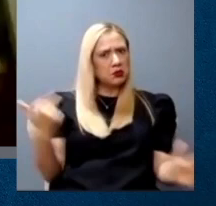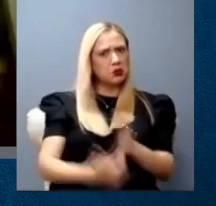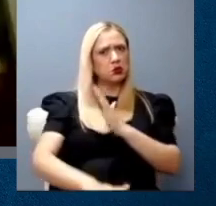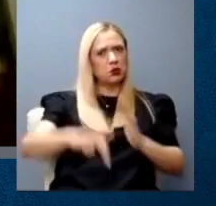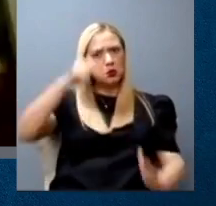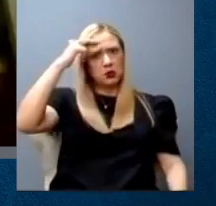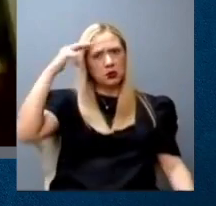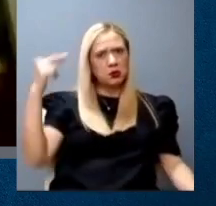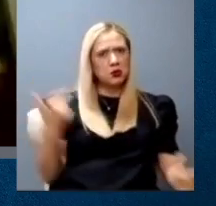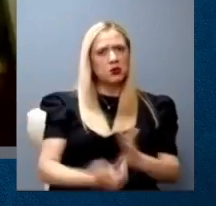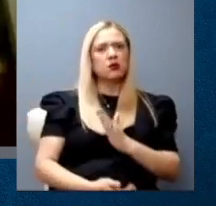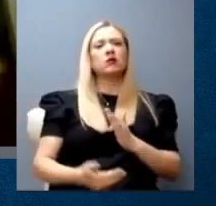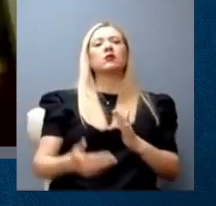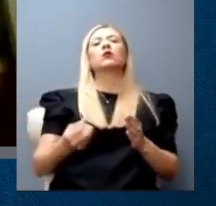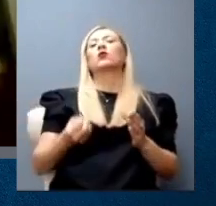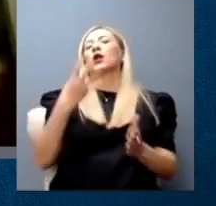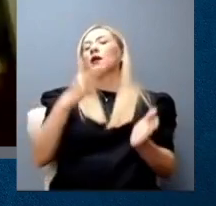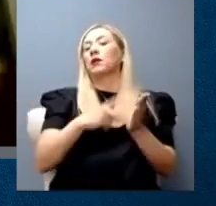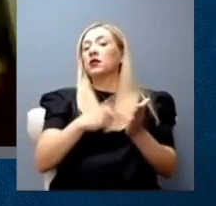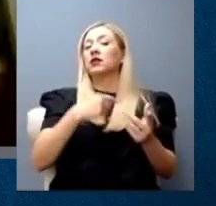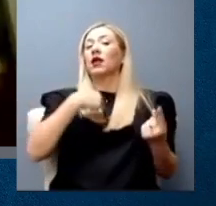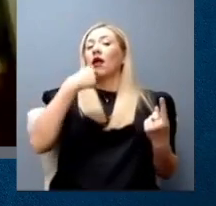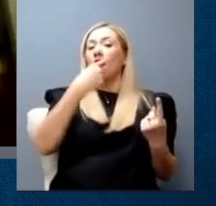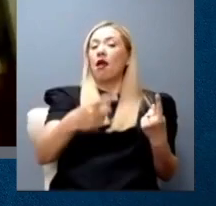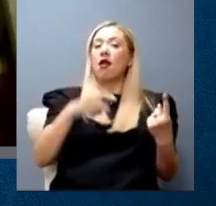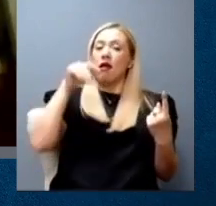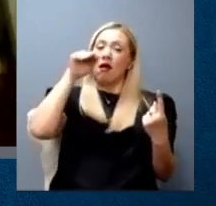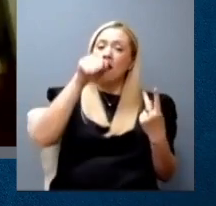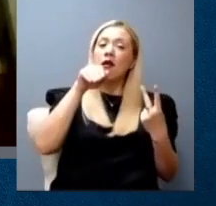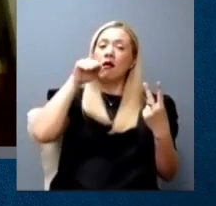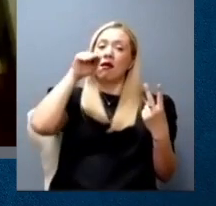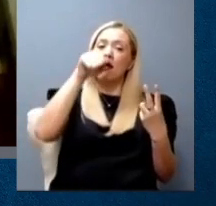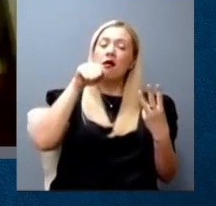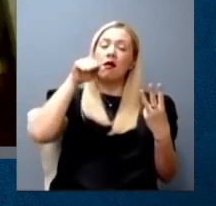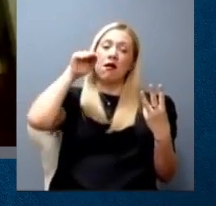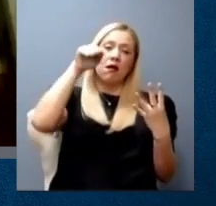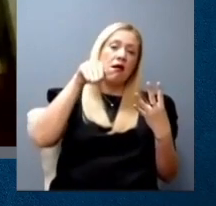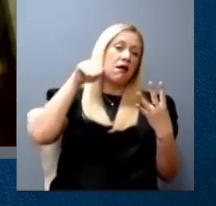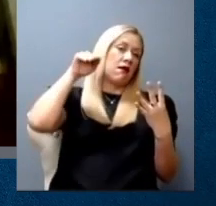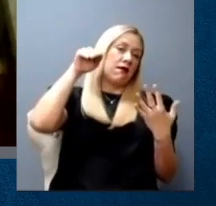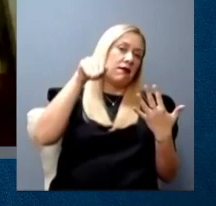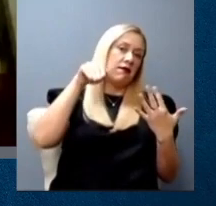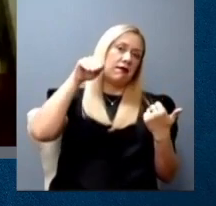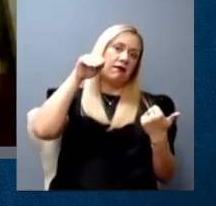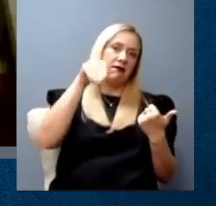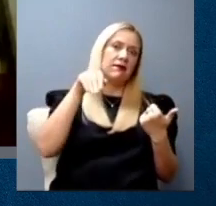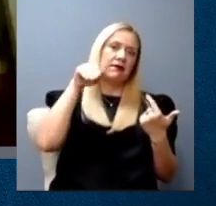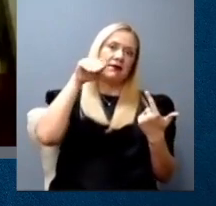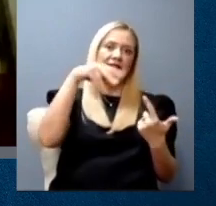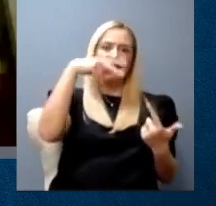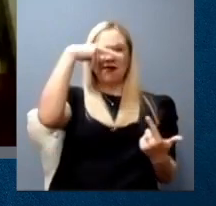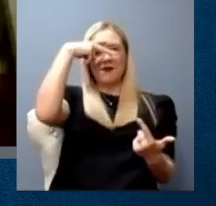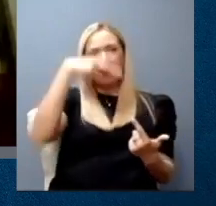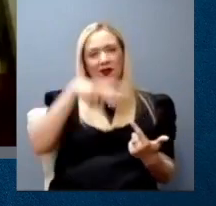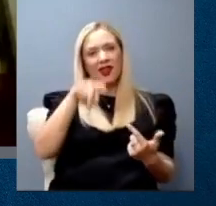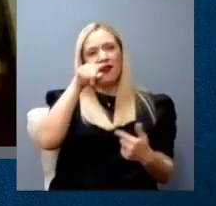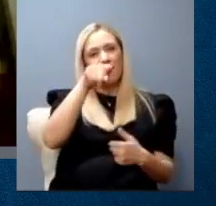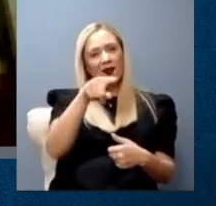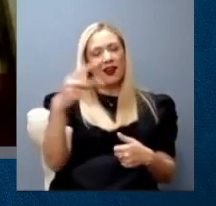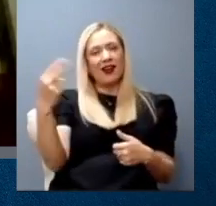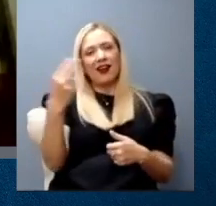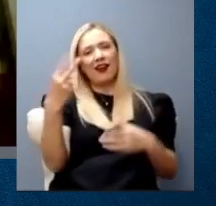ha propuesto cada uno de estos comités a México para mejorar su